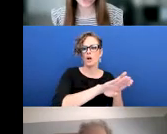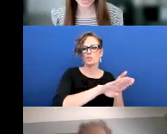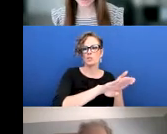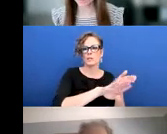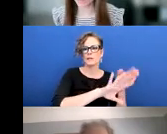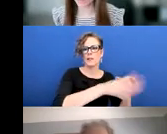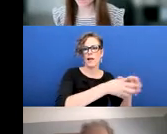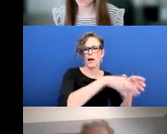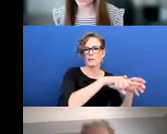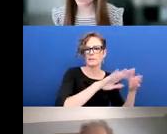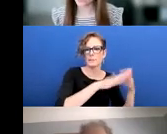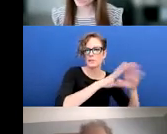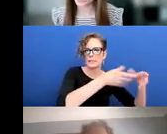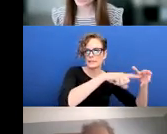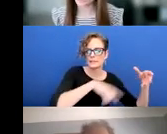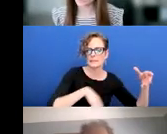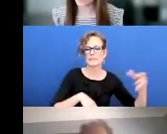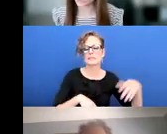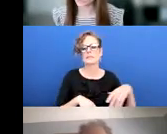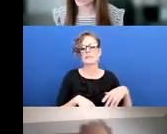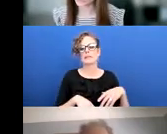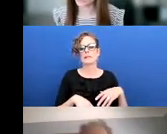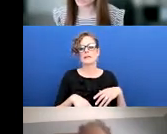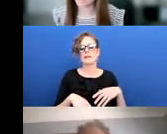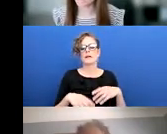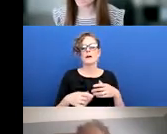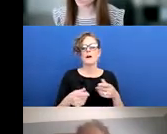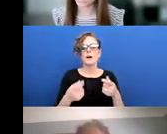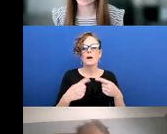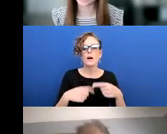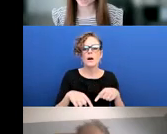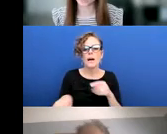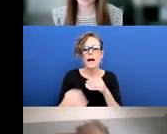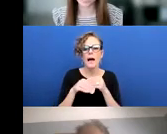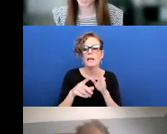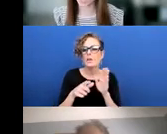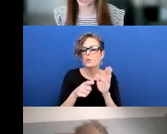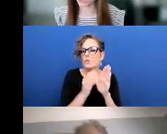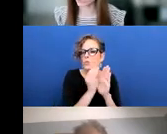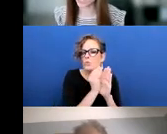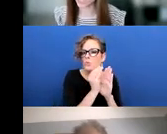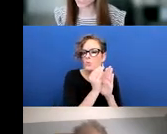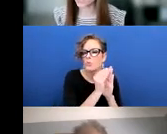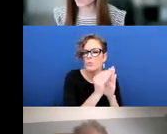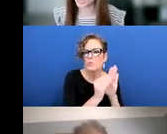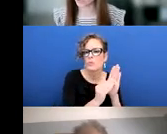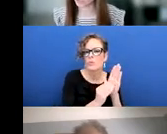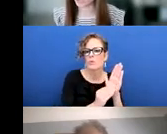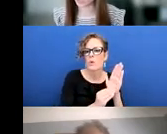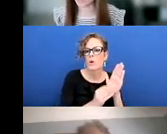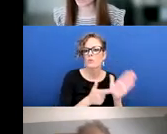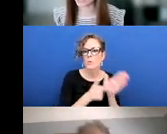que las comunidades marginadas son los que sufren la mayor parte de la violencia doméstica.